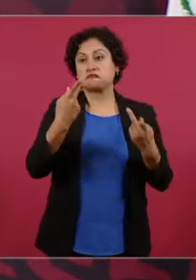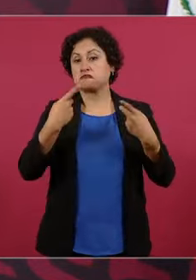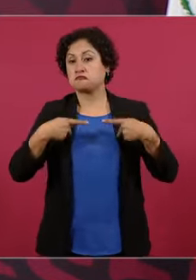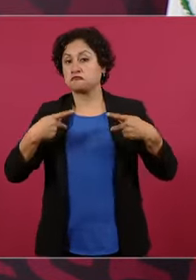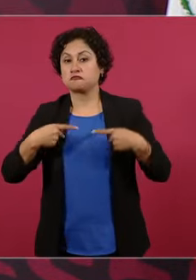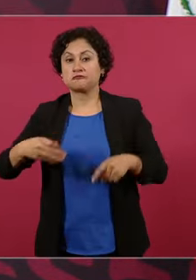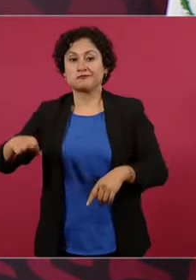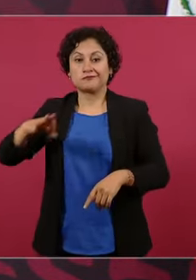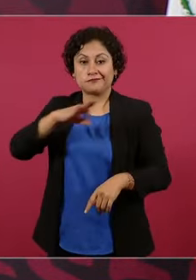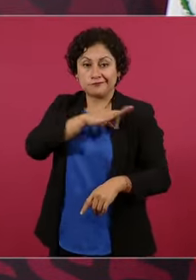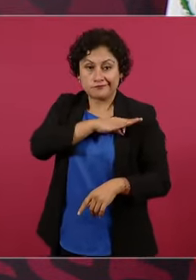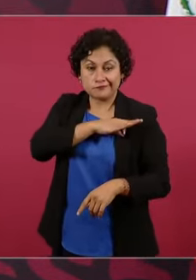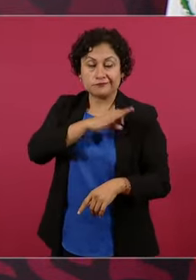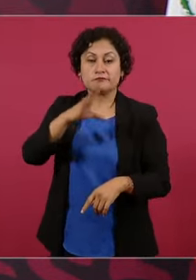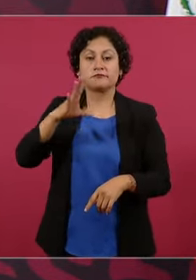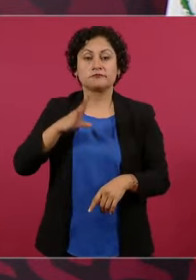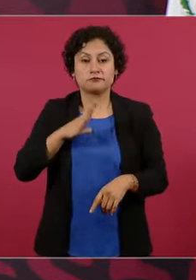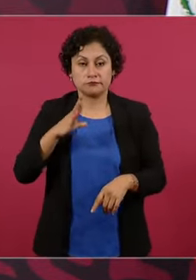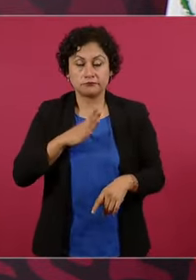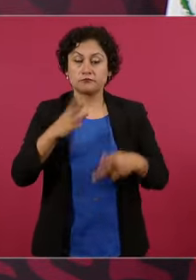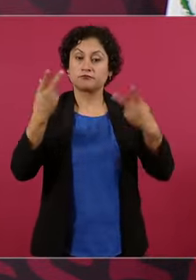quienes practican